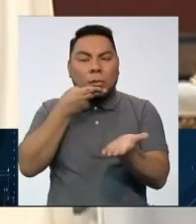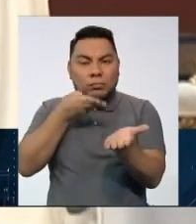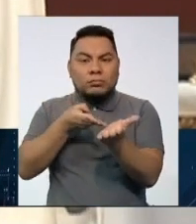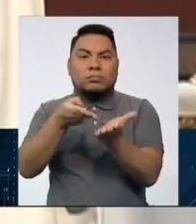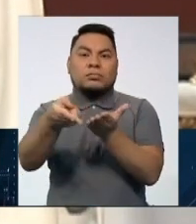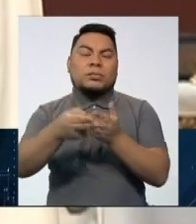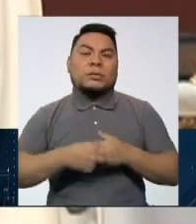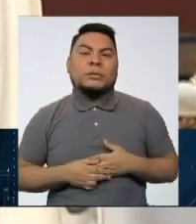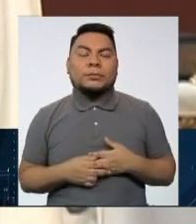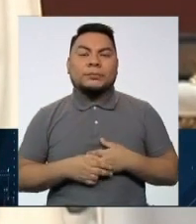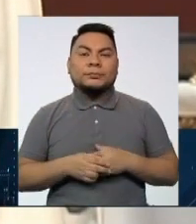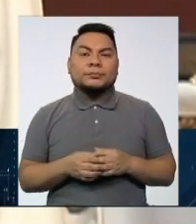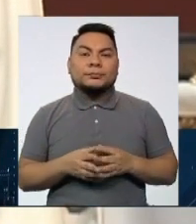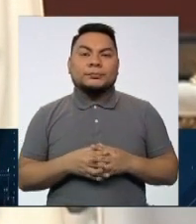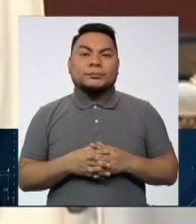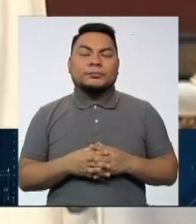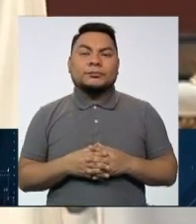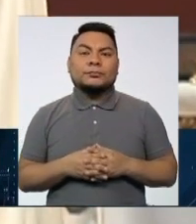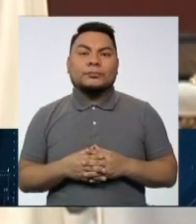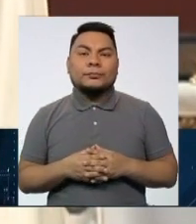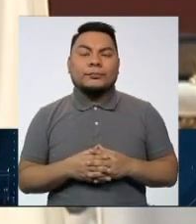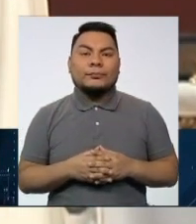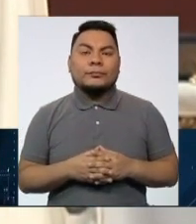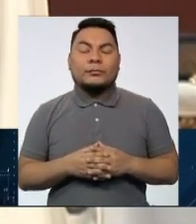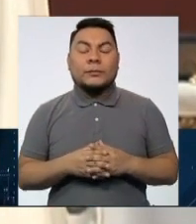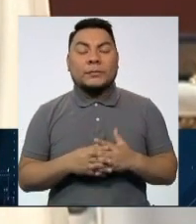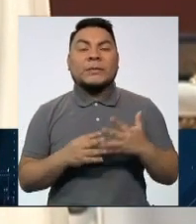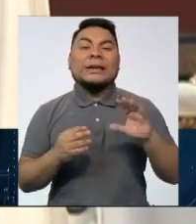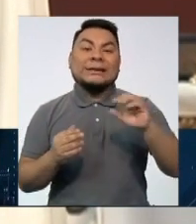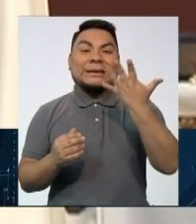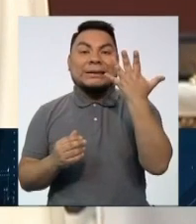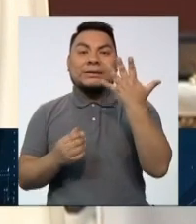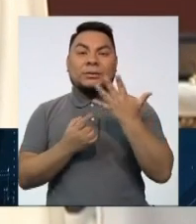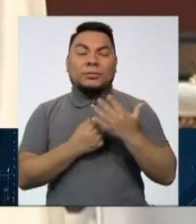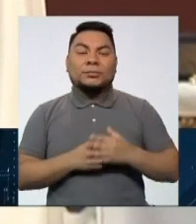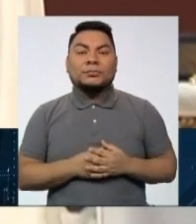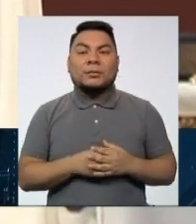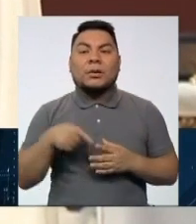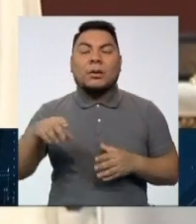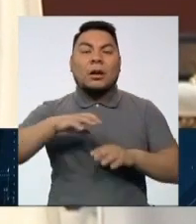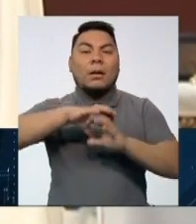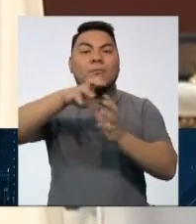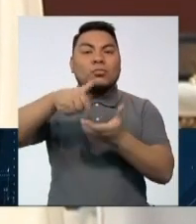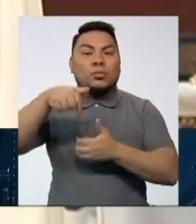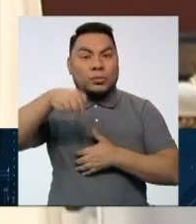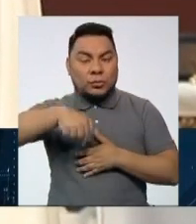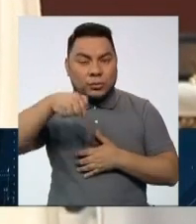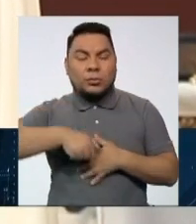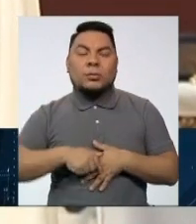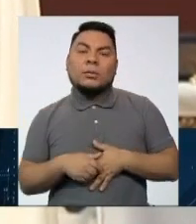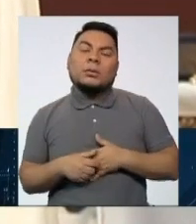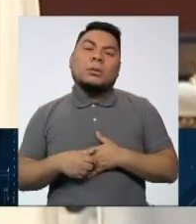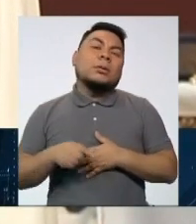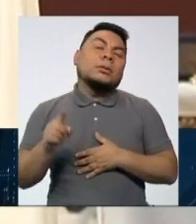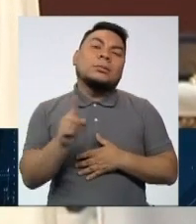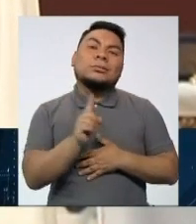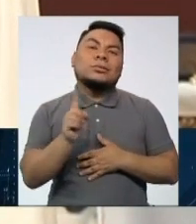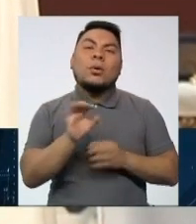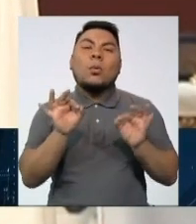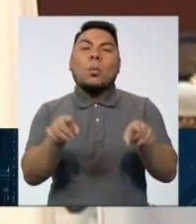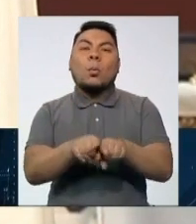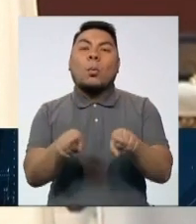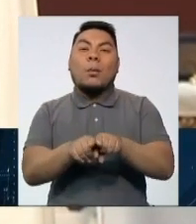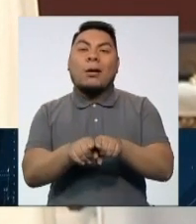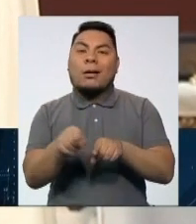descartables de la sociedad. Quinto, el mundo de hoy no es el mismo que